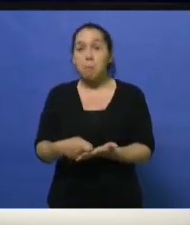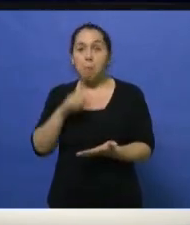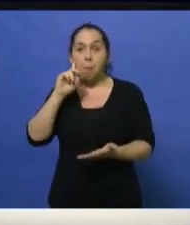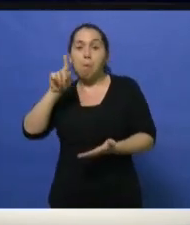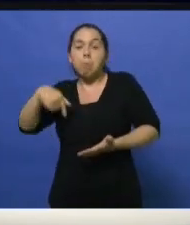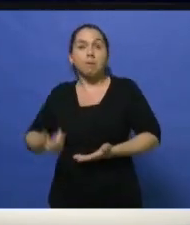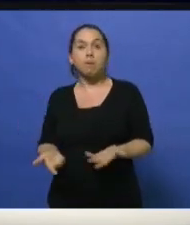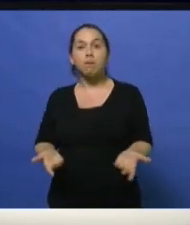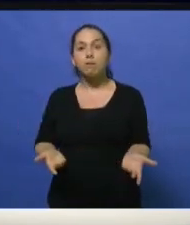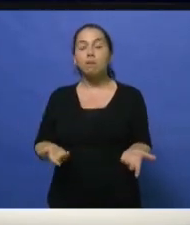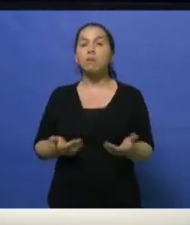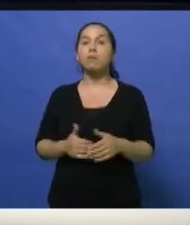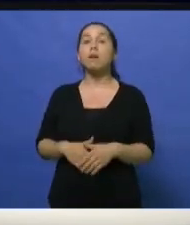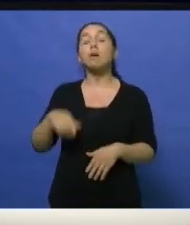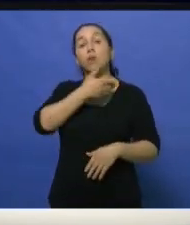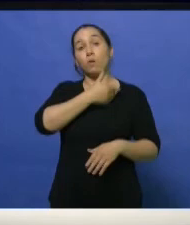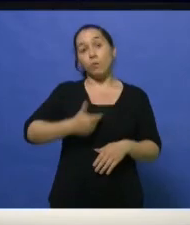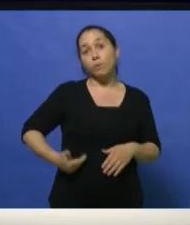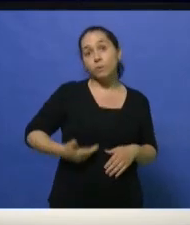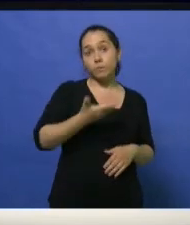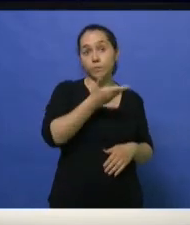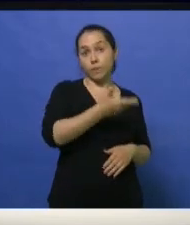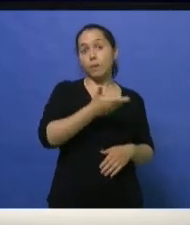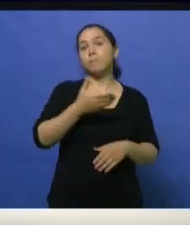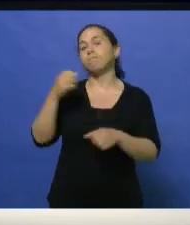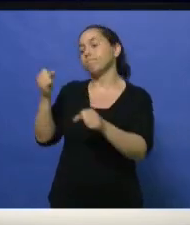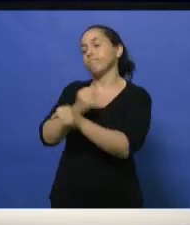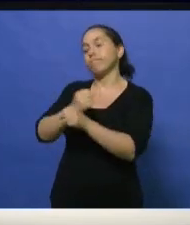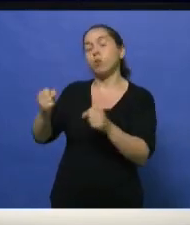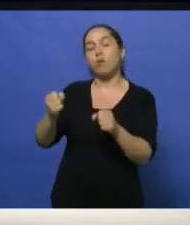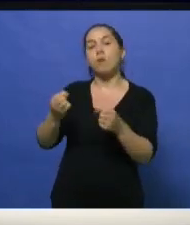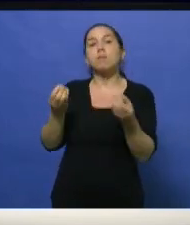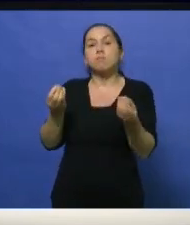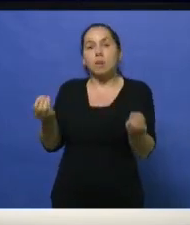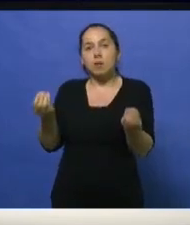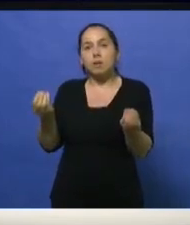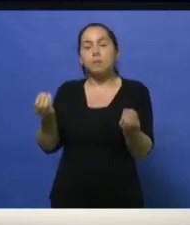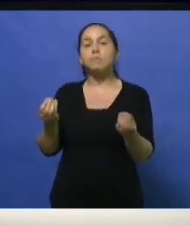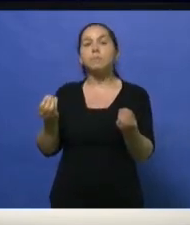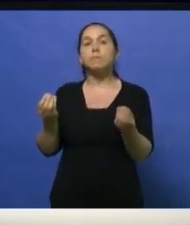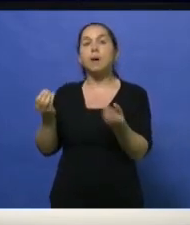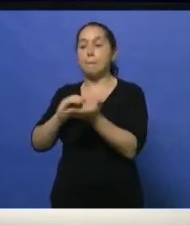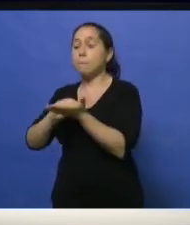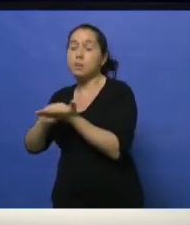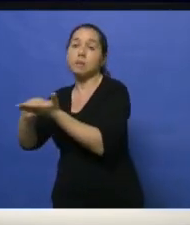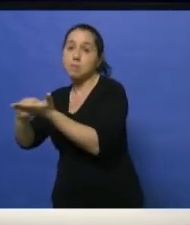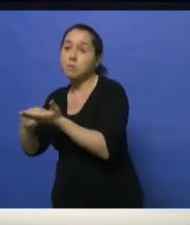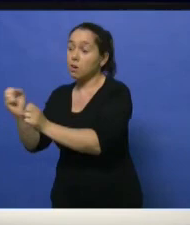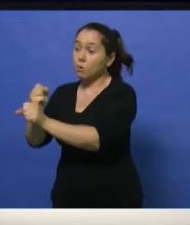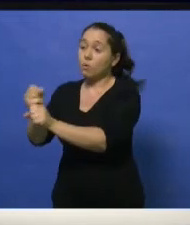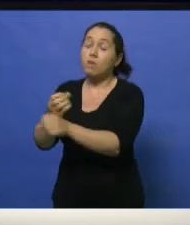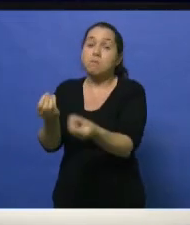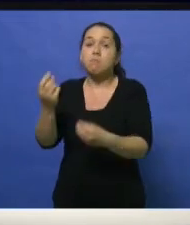por parte del gobierno, lo ha autorizado para que las empresas, a partir del 1 de enero, comiencen